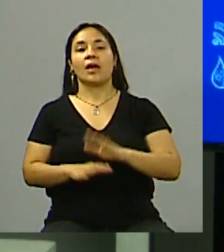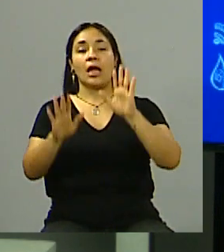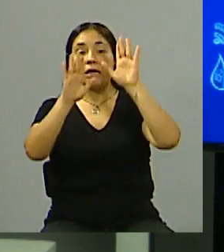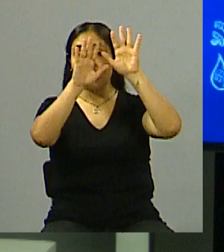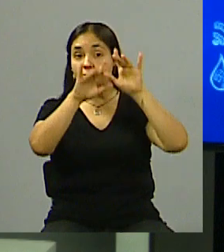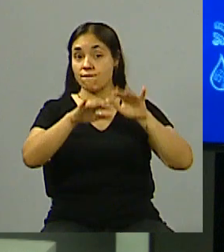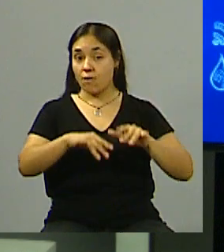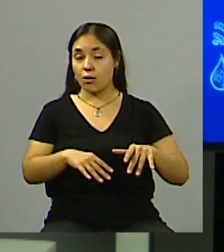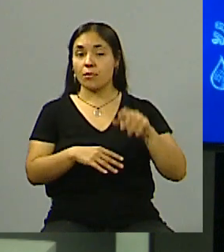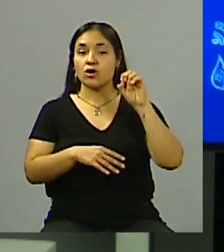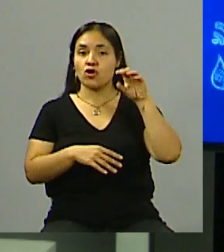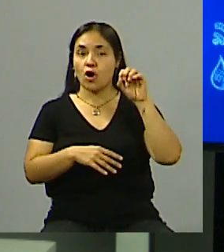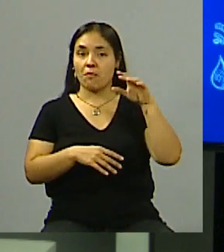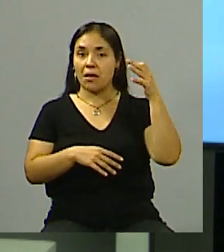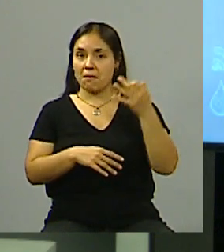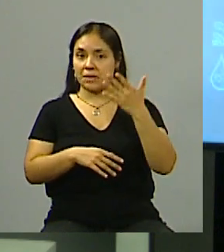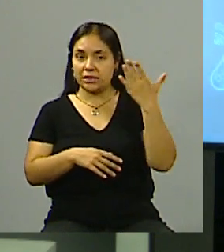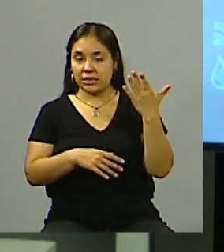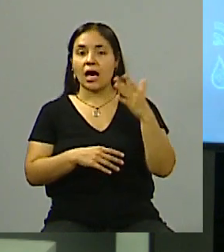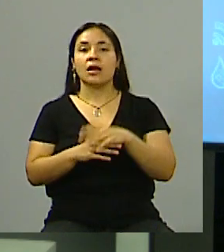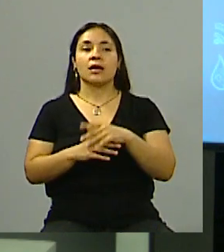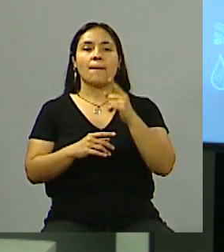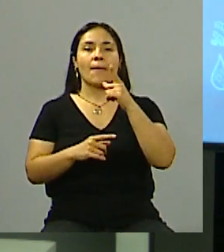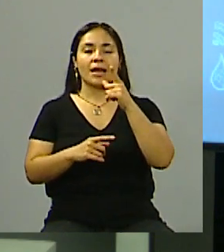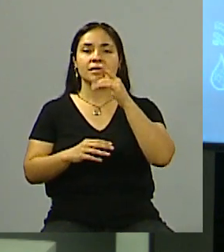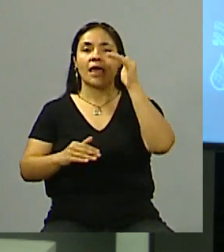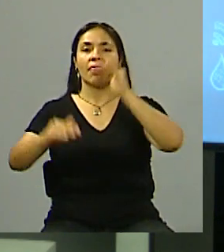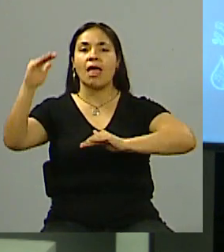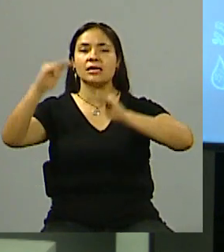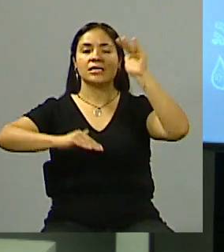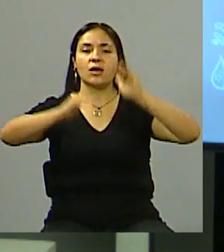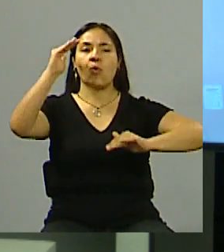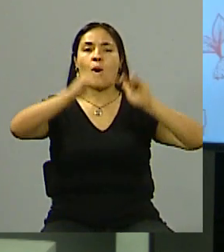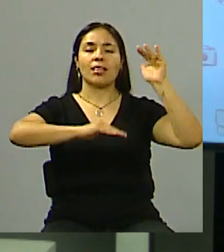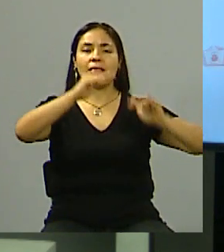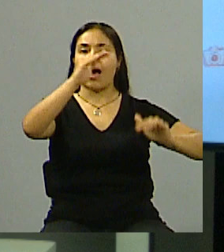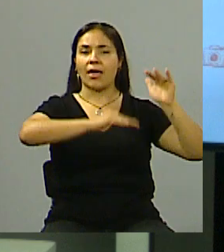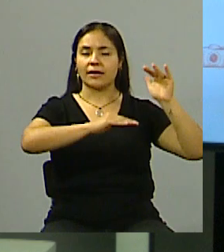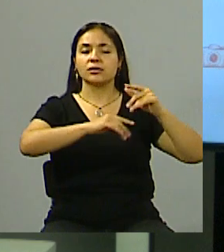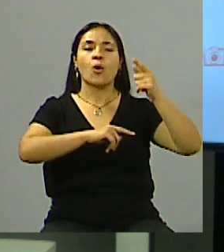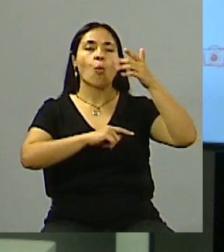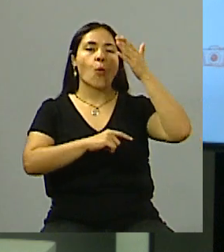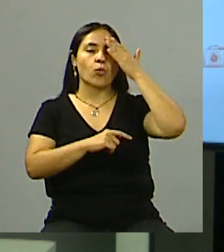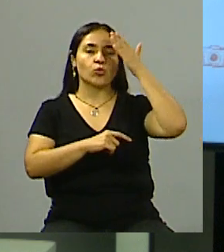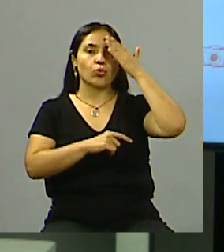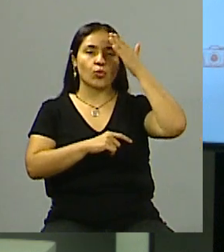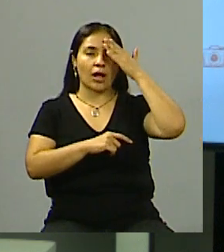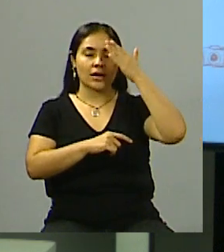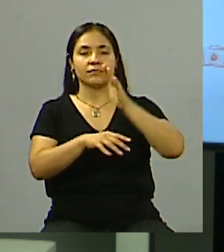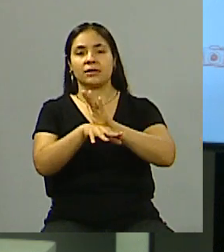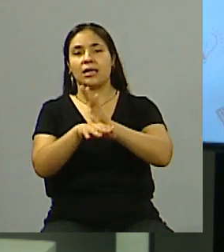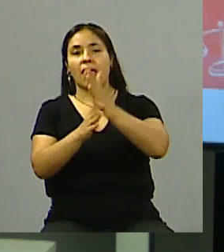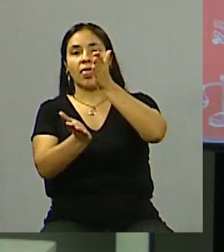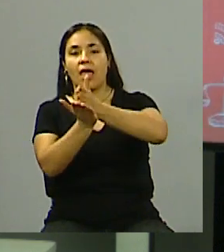un nombre muy particular que tiene que ver con desigualdades culturales. Estamos hablando de derechos